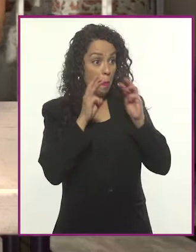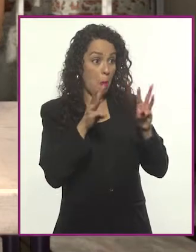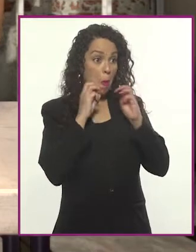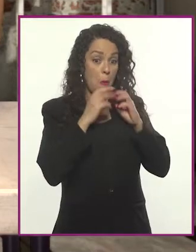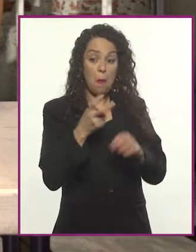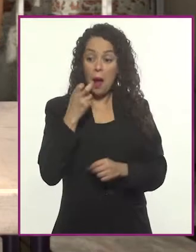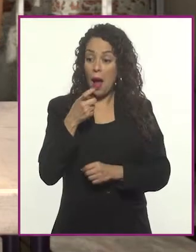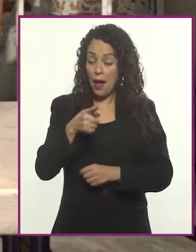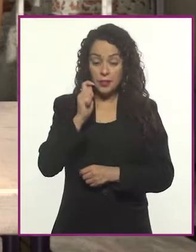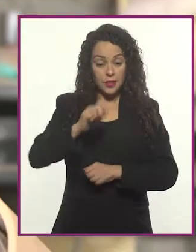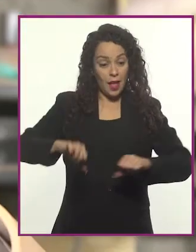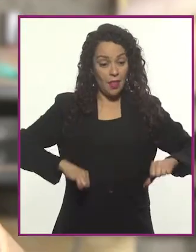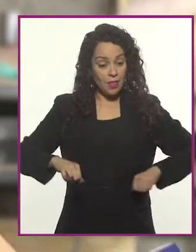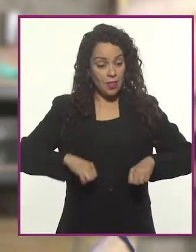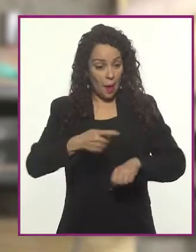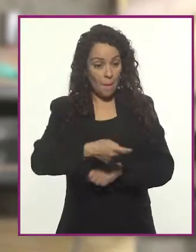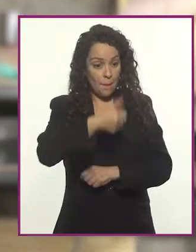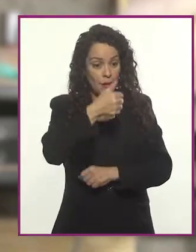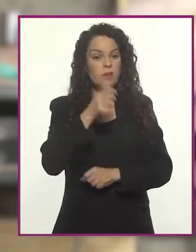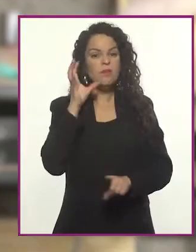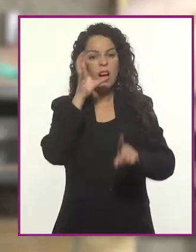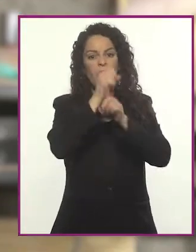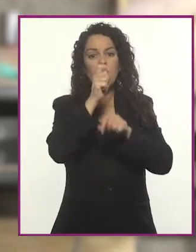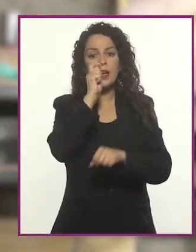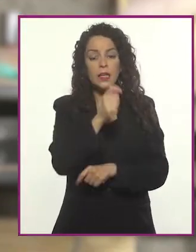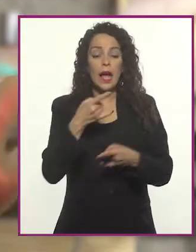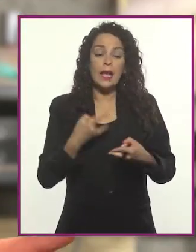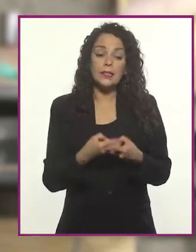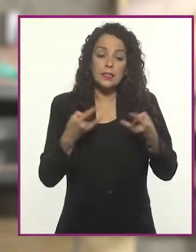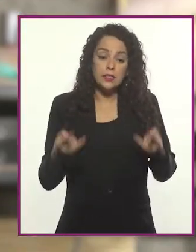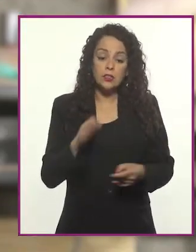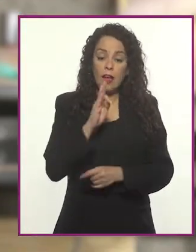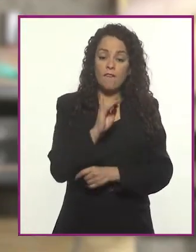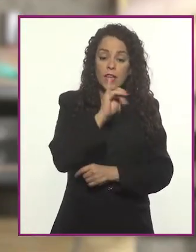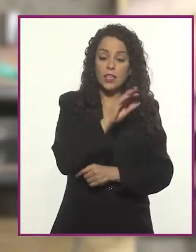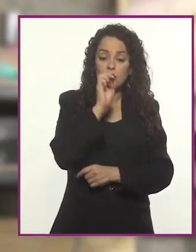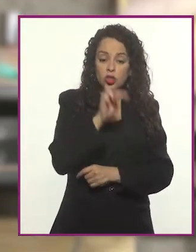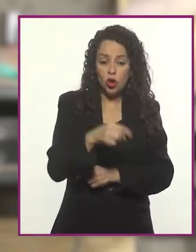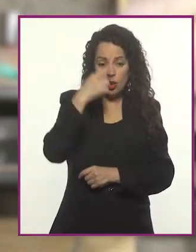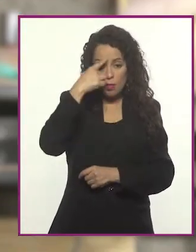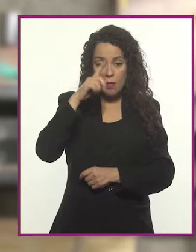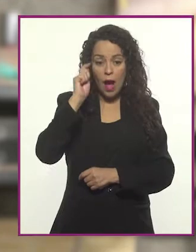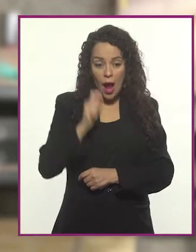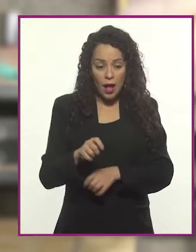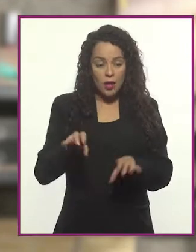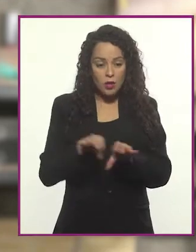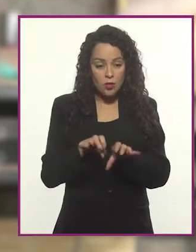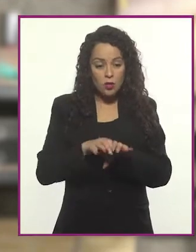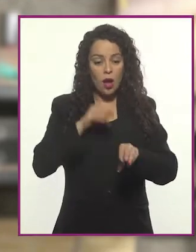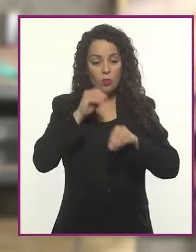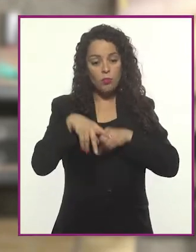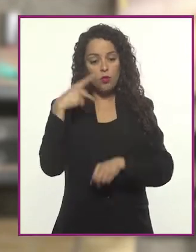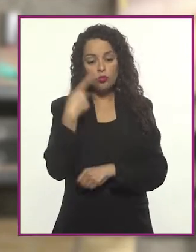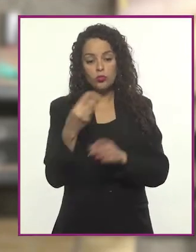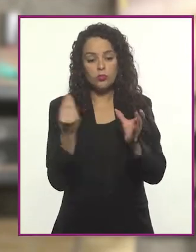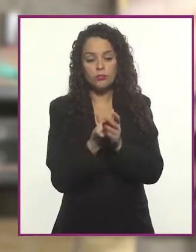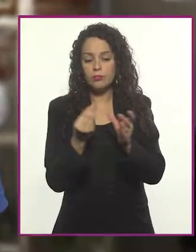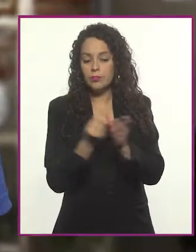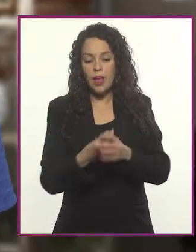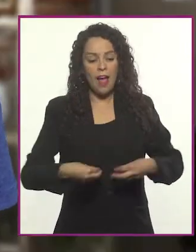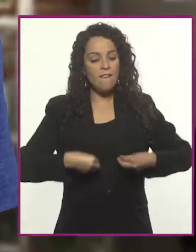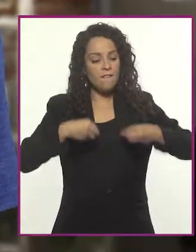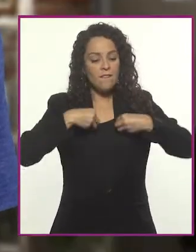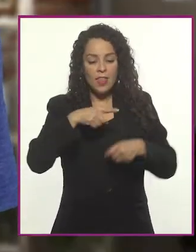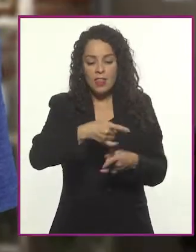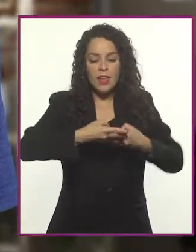de estos primeros ejercicios es empezar a tratar las historias que tenemos como ficción, para desapegarnos de ellas y darle su propia voz y vida.